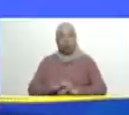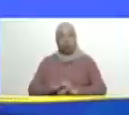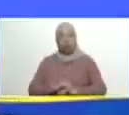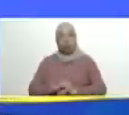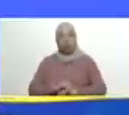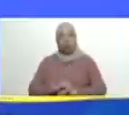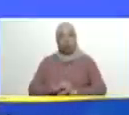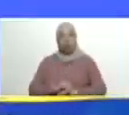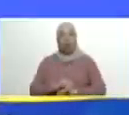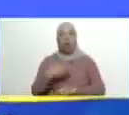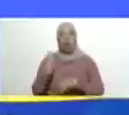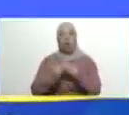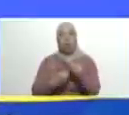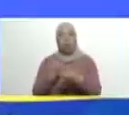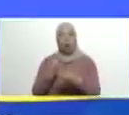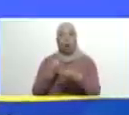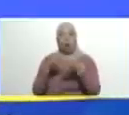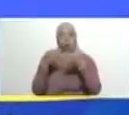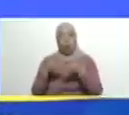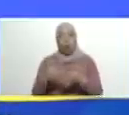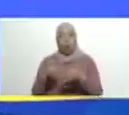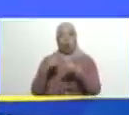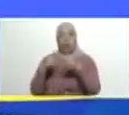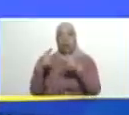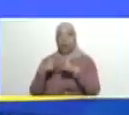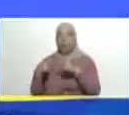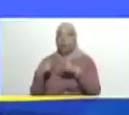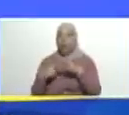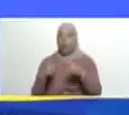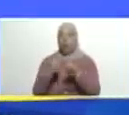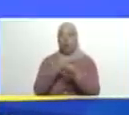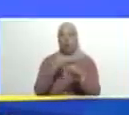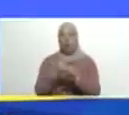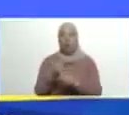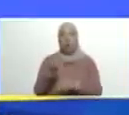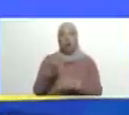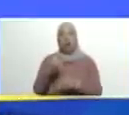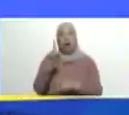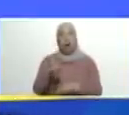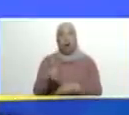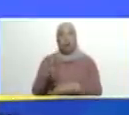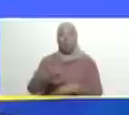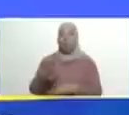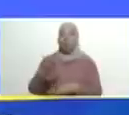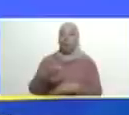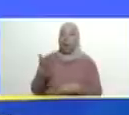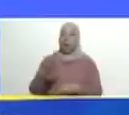que ustedes han hecho con las distintas variedades,